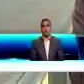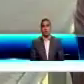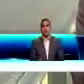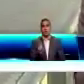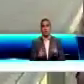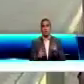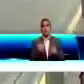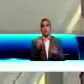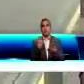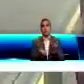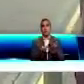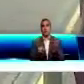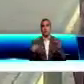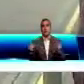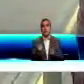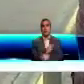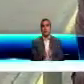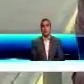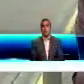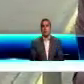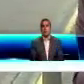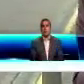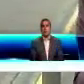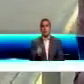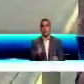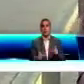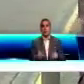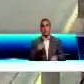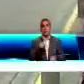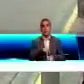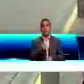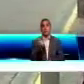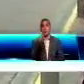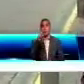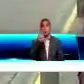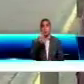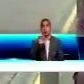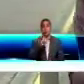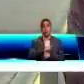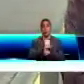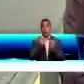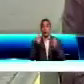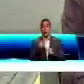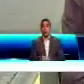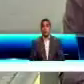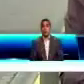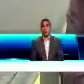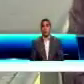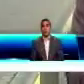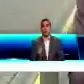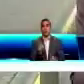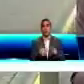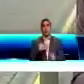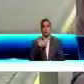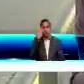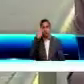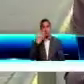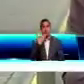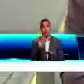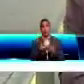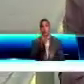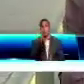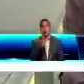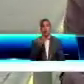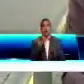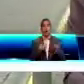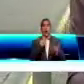en las zonas rurales, si es que ha pasado mayor daño. Hasta esta hora, 12:50 minutos de la mañana, sí, sabemos que, gracias a Dios, tal